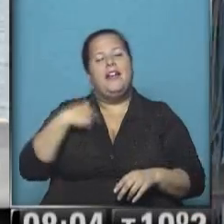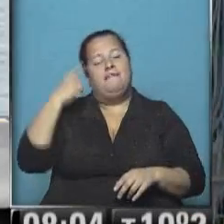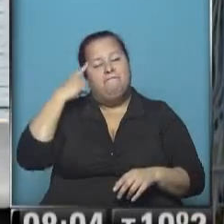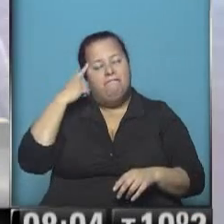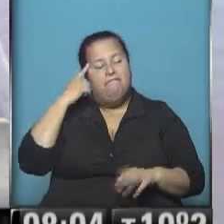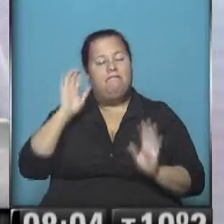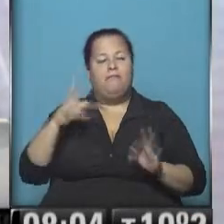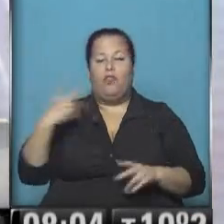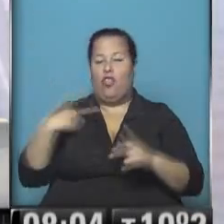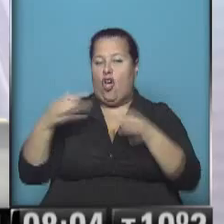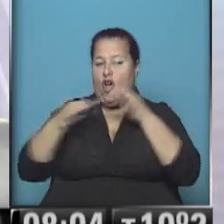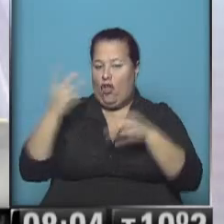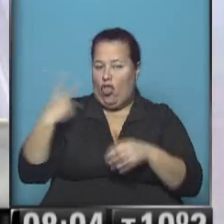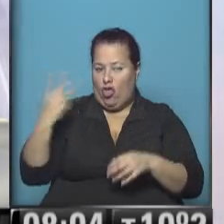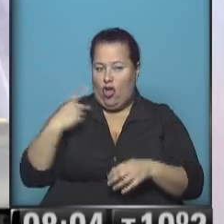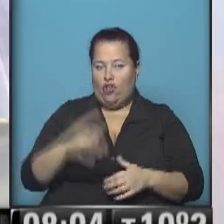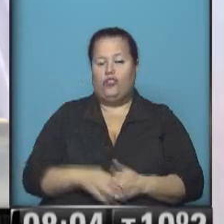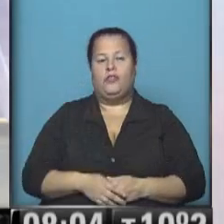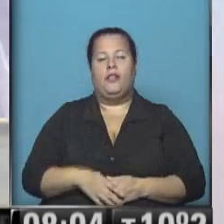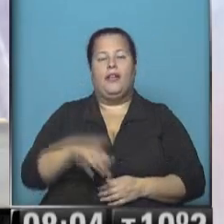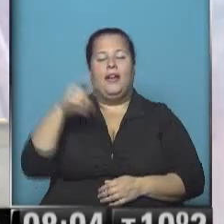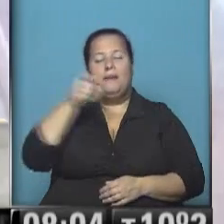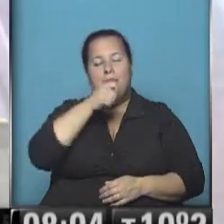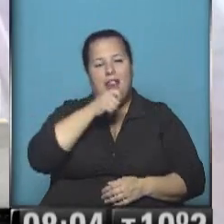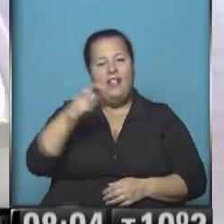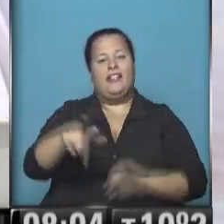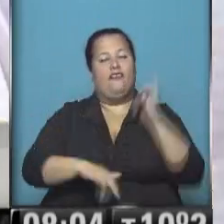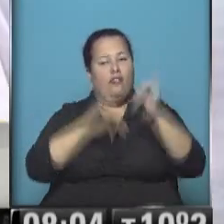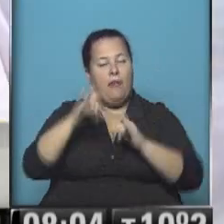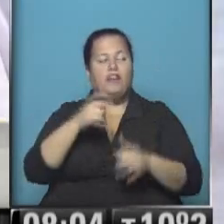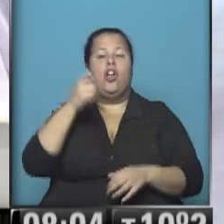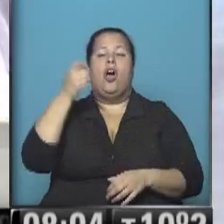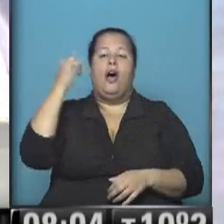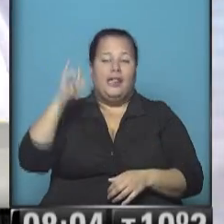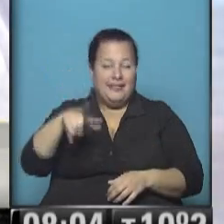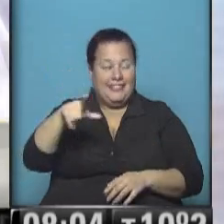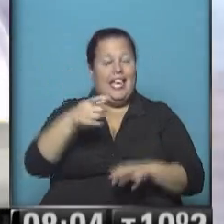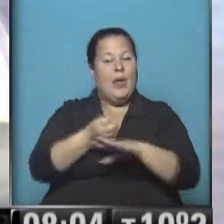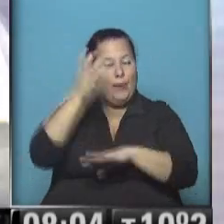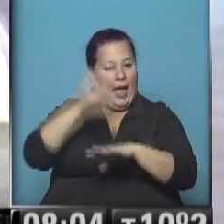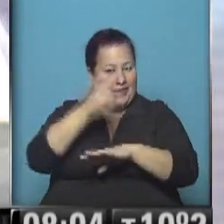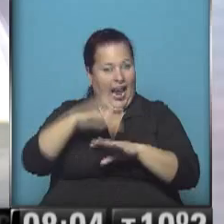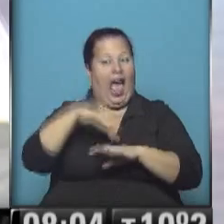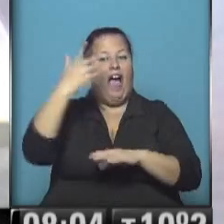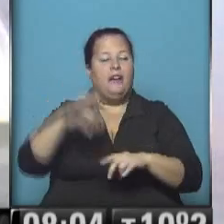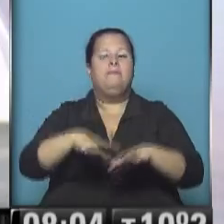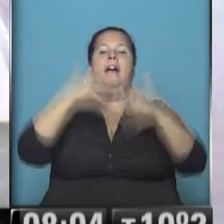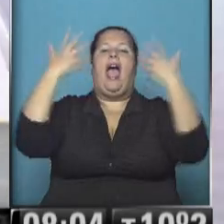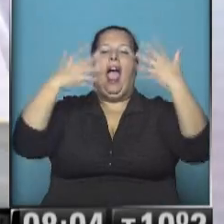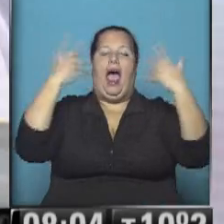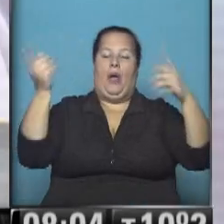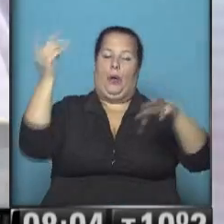y lourdes estamos conversando luego justamente nos llevamos los testimonios este dato no si bien la ballena sale al exterior para respirar